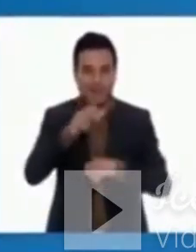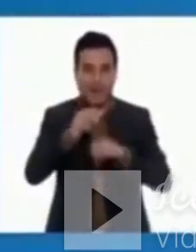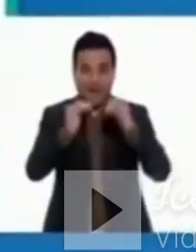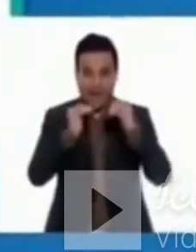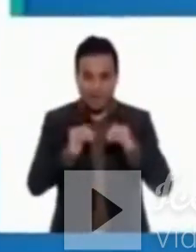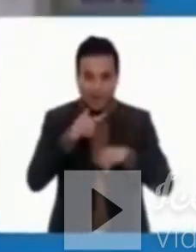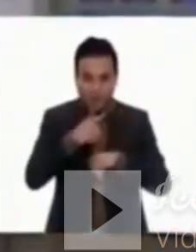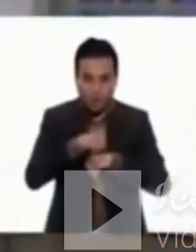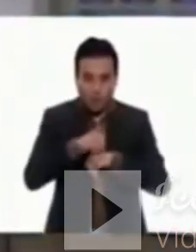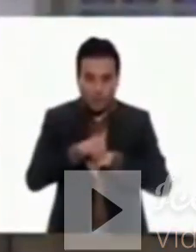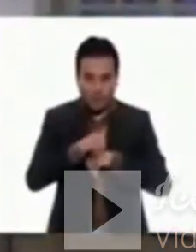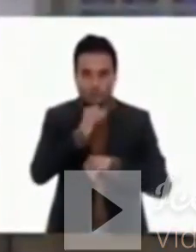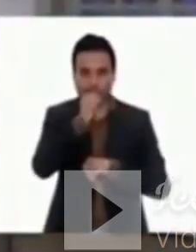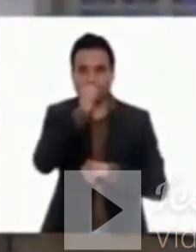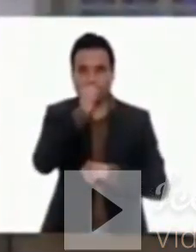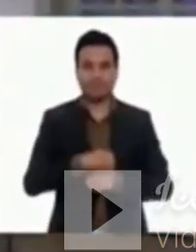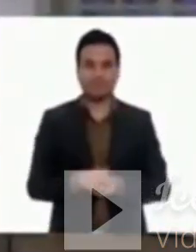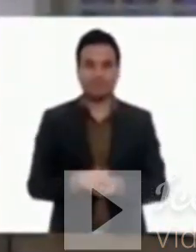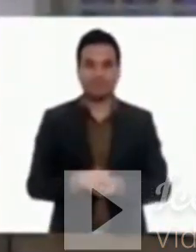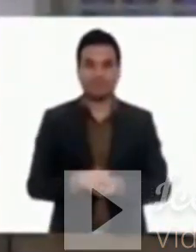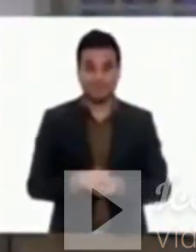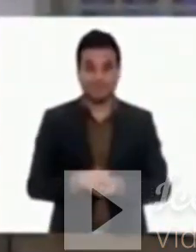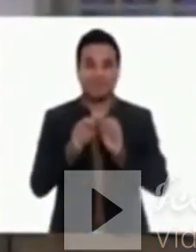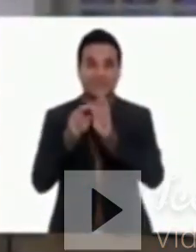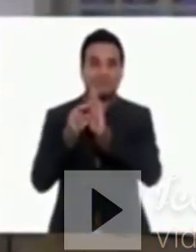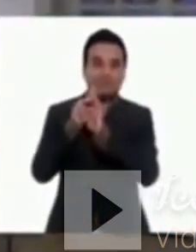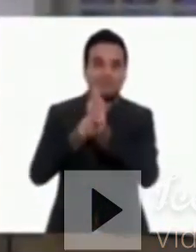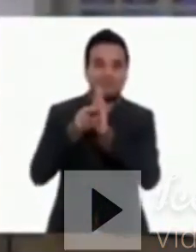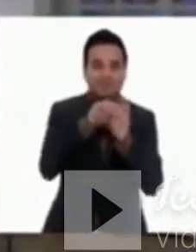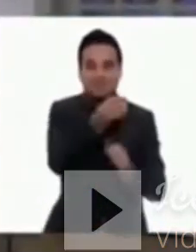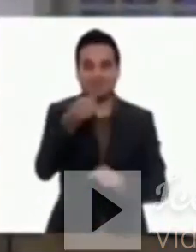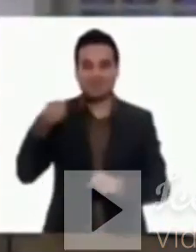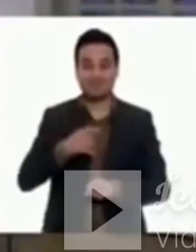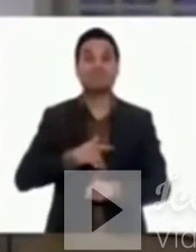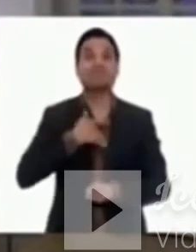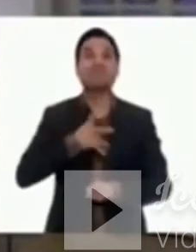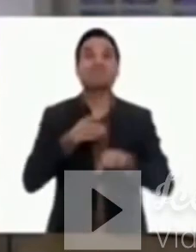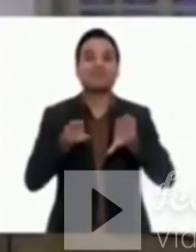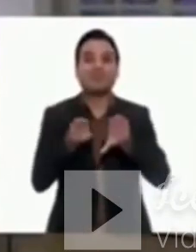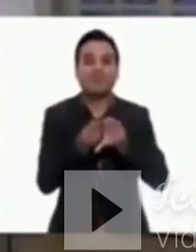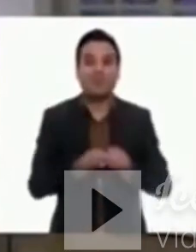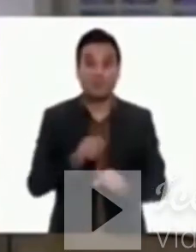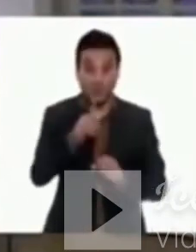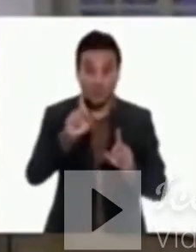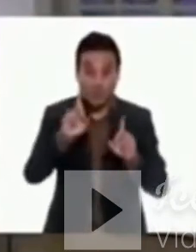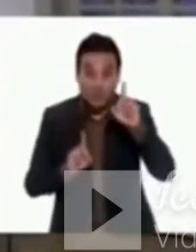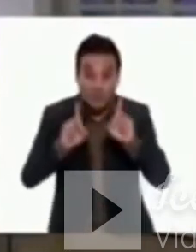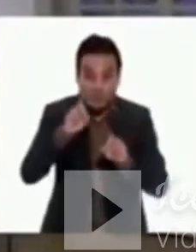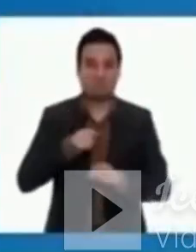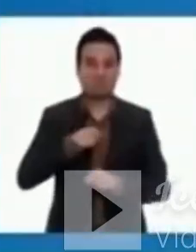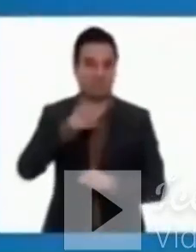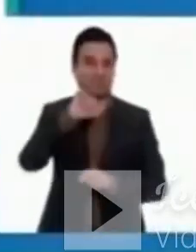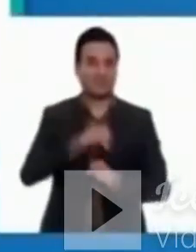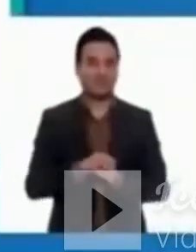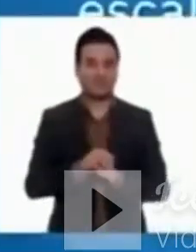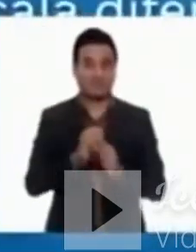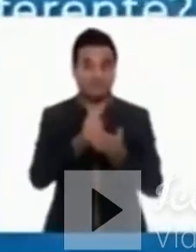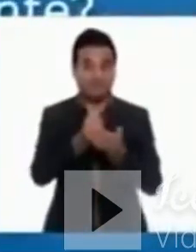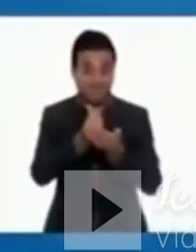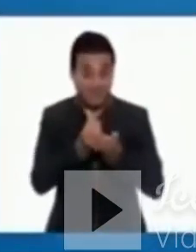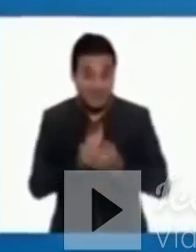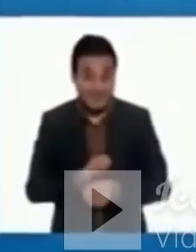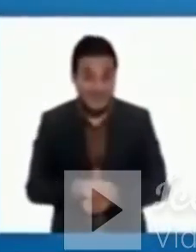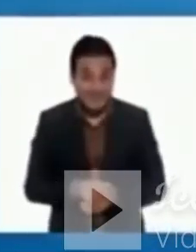te pases caminando. ¿Y bien? ¿Qué te parecieron estos videos? ¿Te surgen nuevas preguntas? ¿A mí sí? ¿Me ayudas a responderlas?